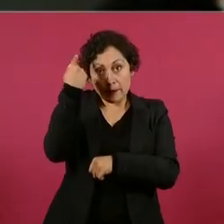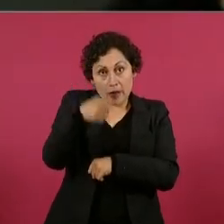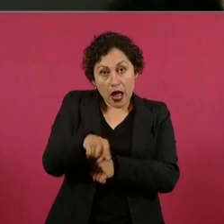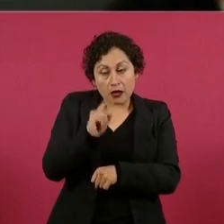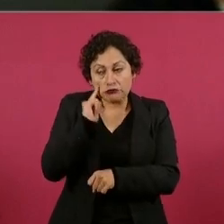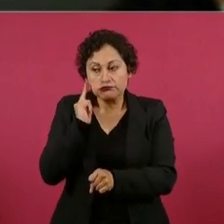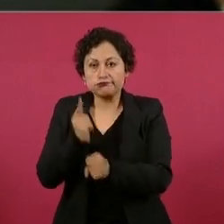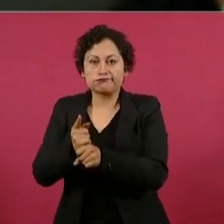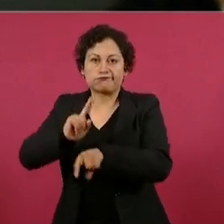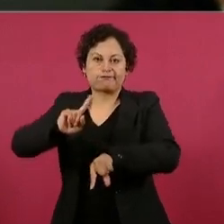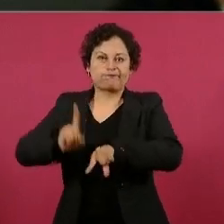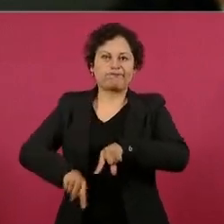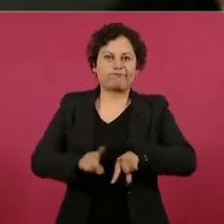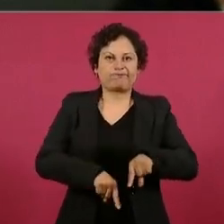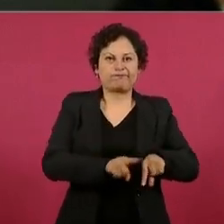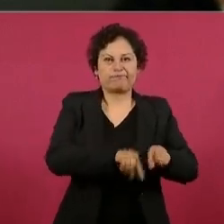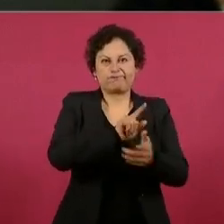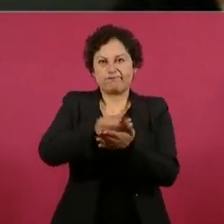que pues tome